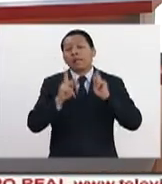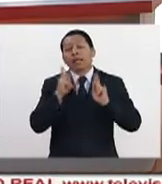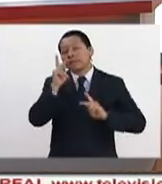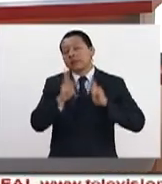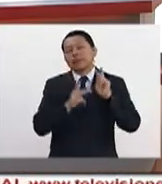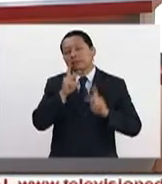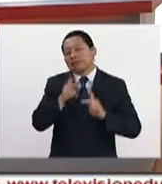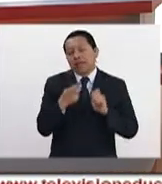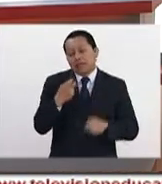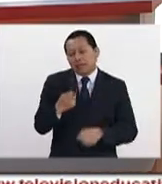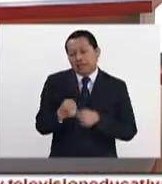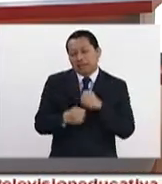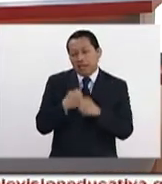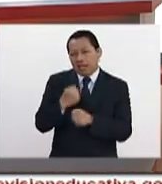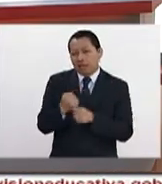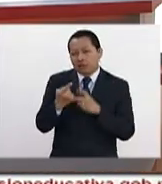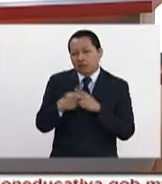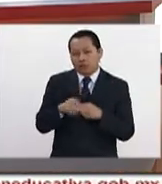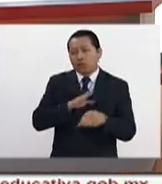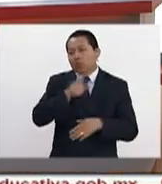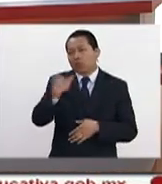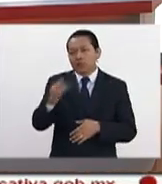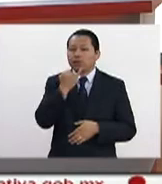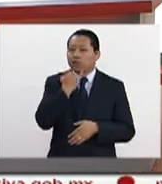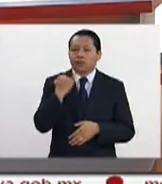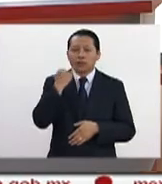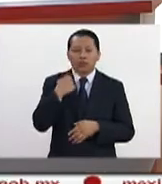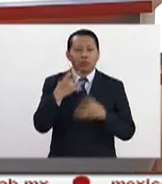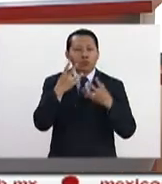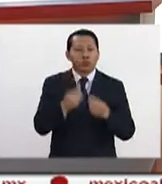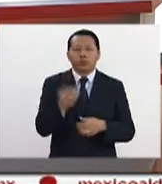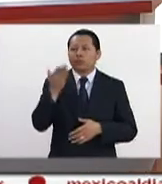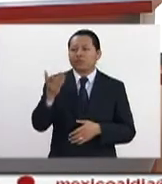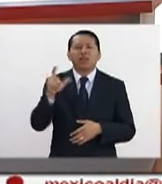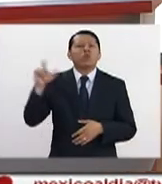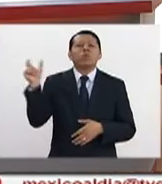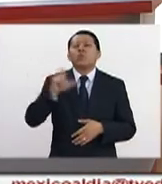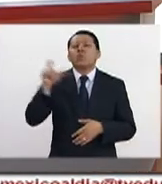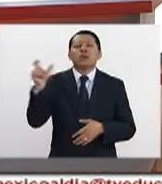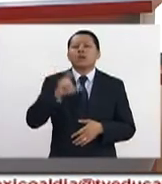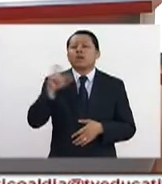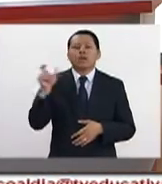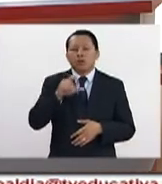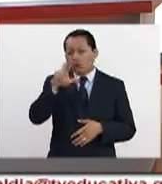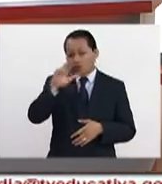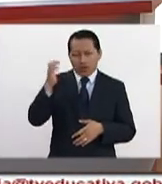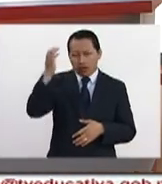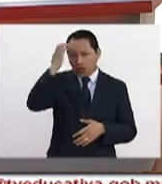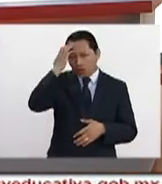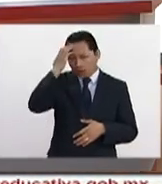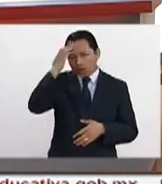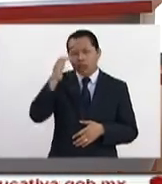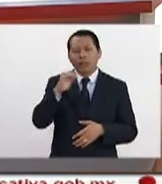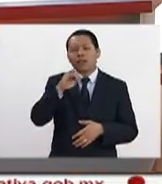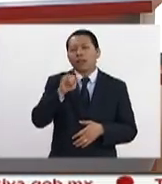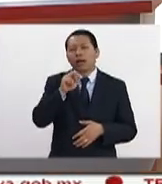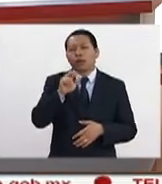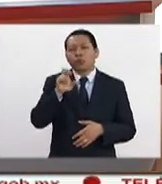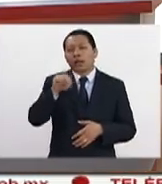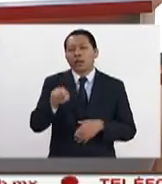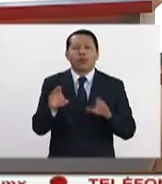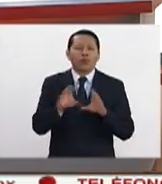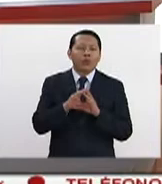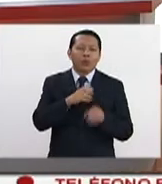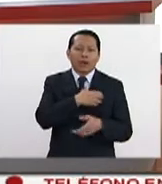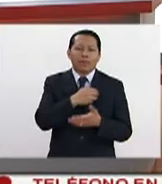a principios de este año a Israel, varios le pedían que para cuándo iba a reconocer a Jerusalén, claro, como capital